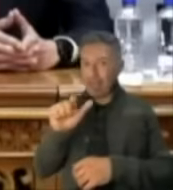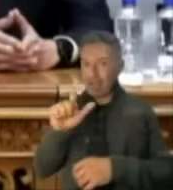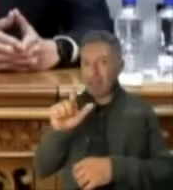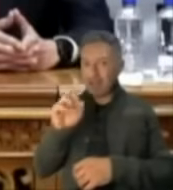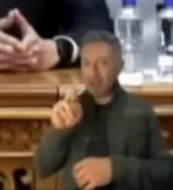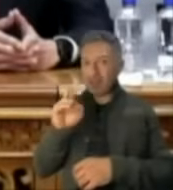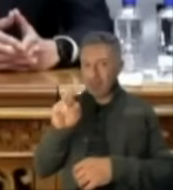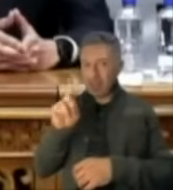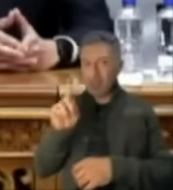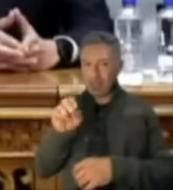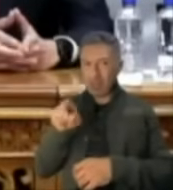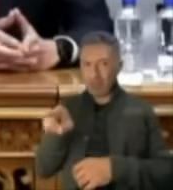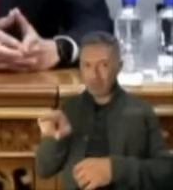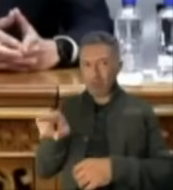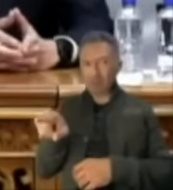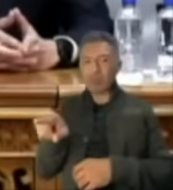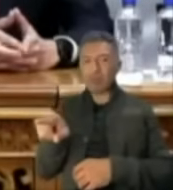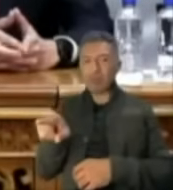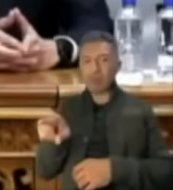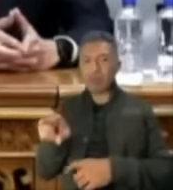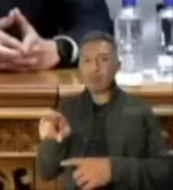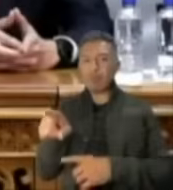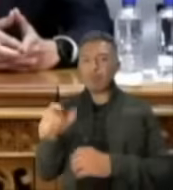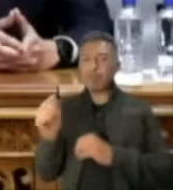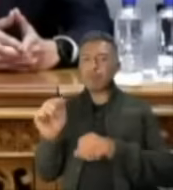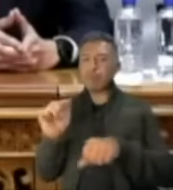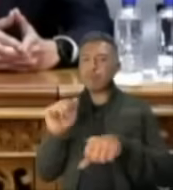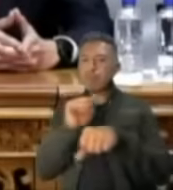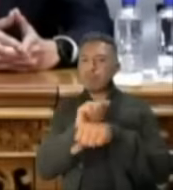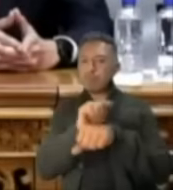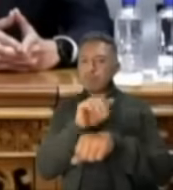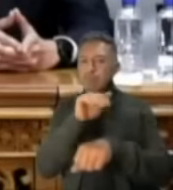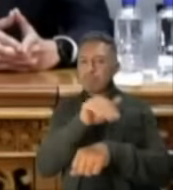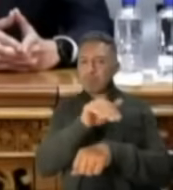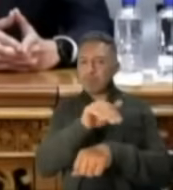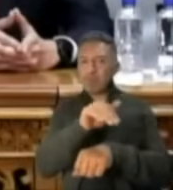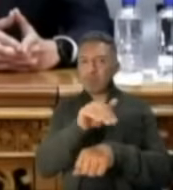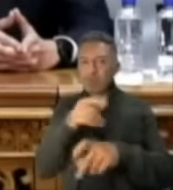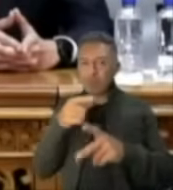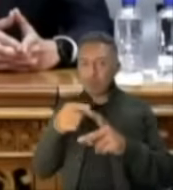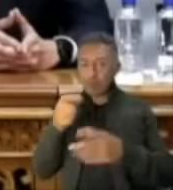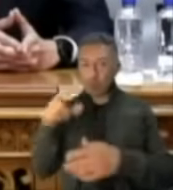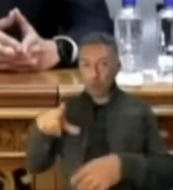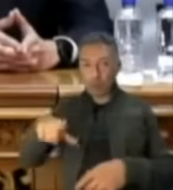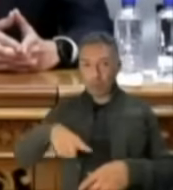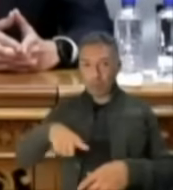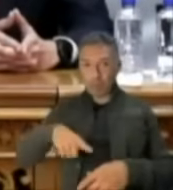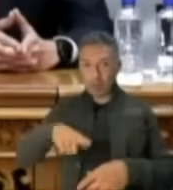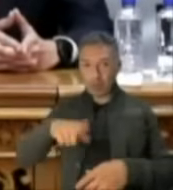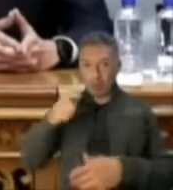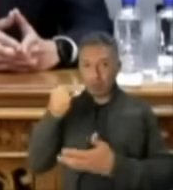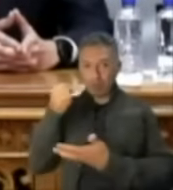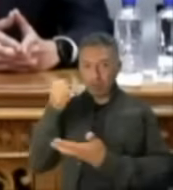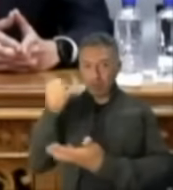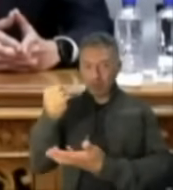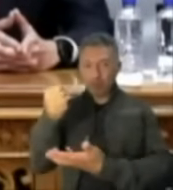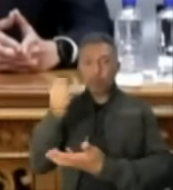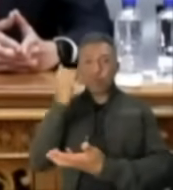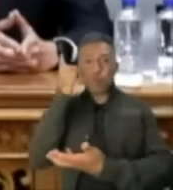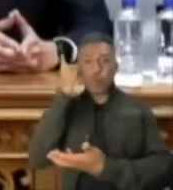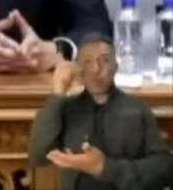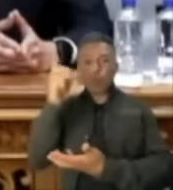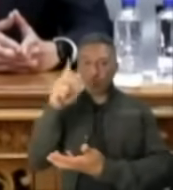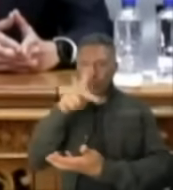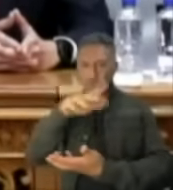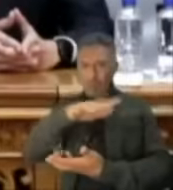¿Qué querían? ¿Que utilizara el presupuesto público, que es dinero de todo el pueblo, para